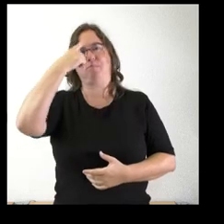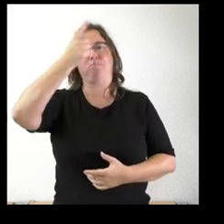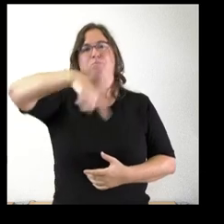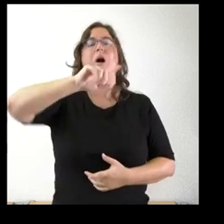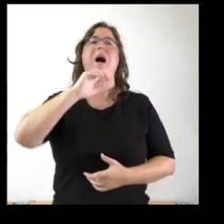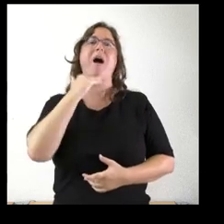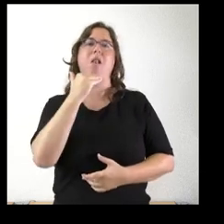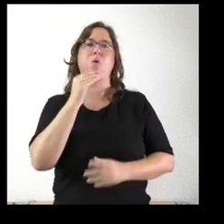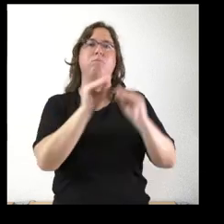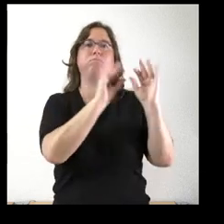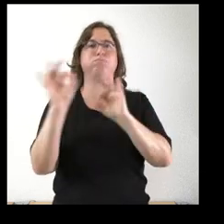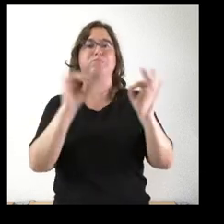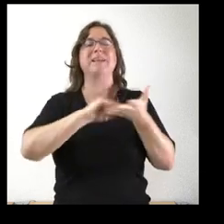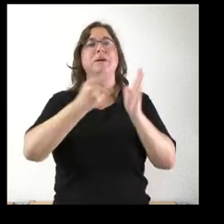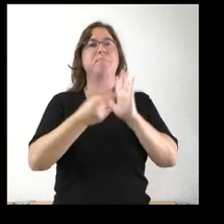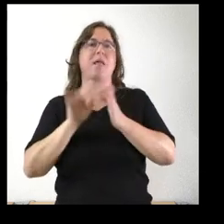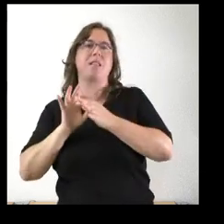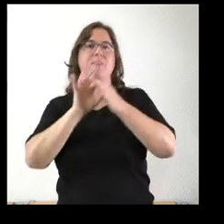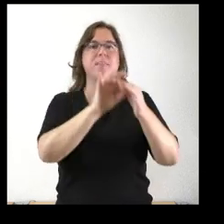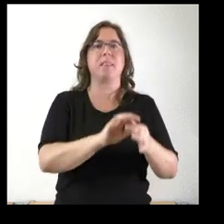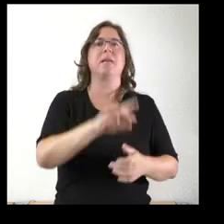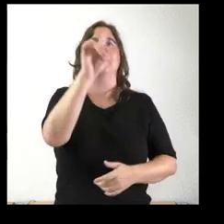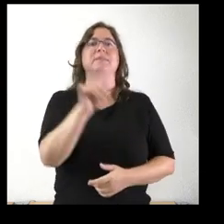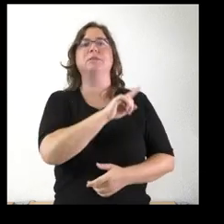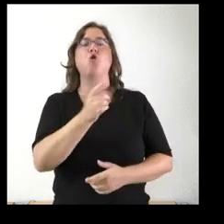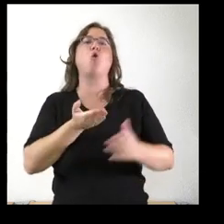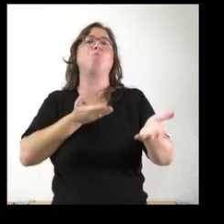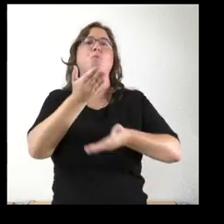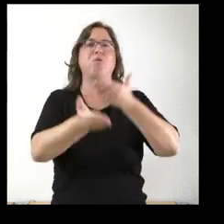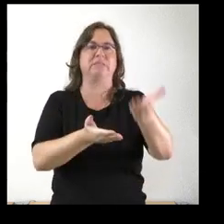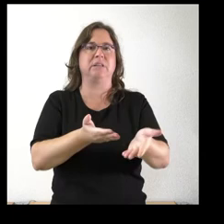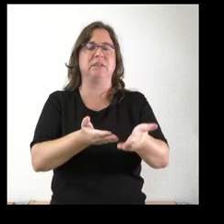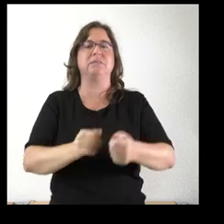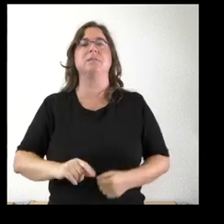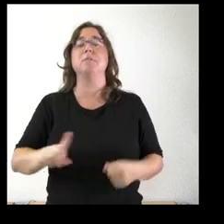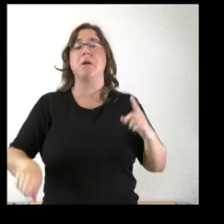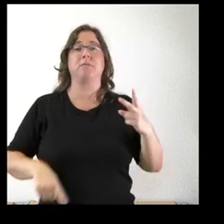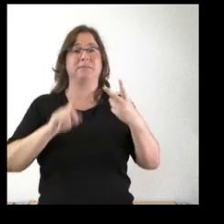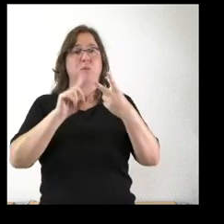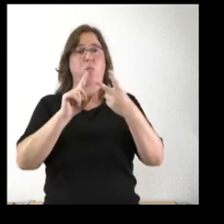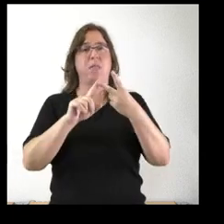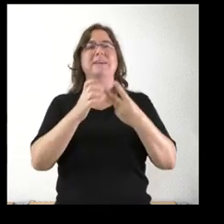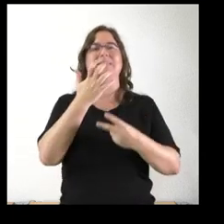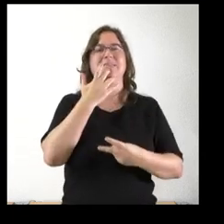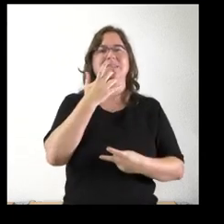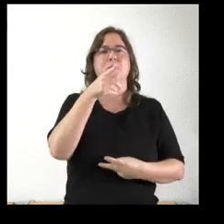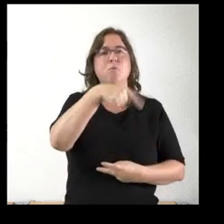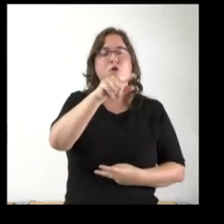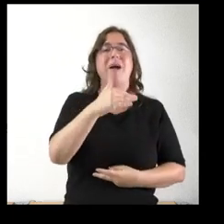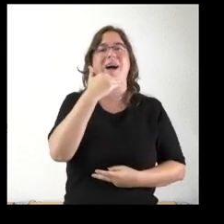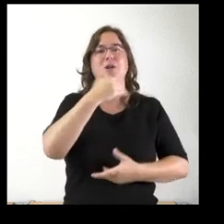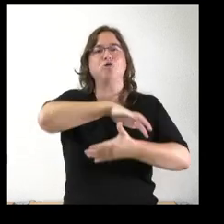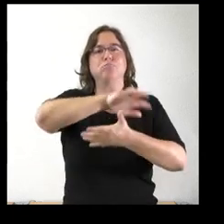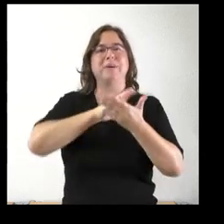elaborar algún plan de este tipo al respecto y si van a tener en cuenta esas propuestas. Y la segunda cuestión es si tienen hecho algún estudio